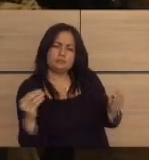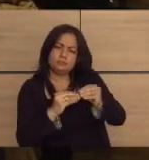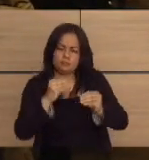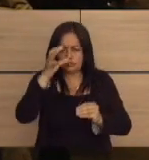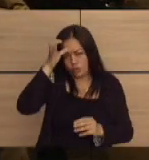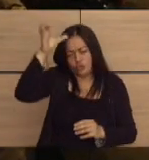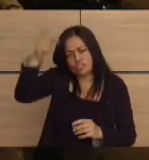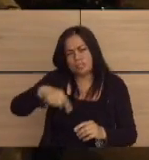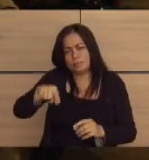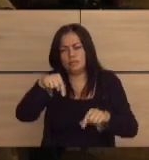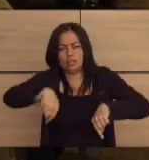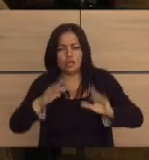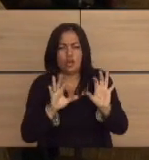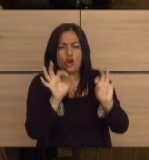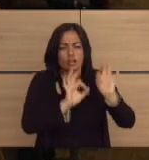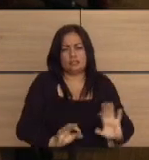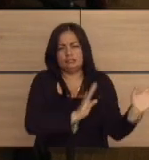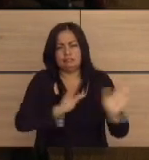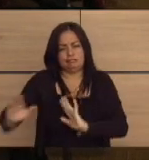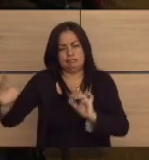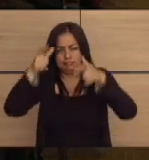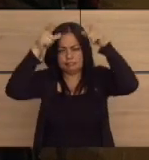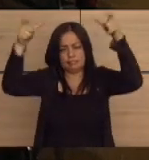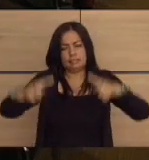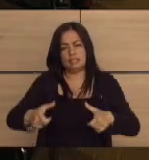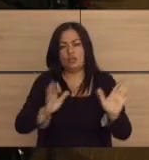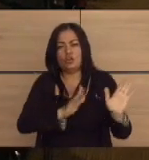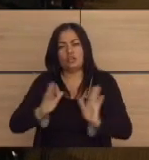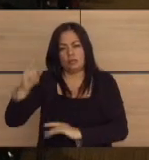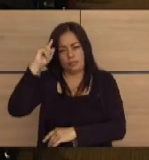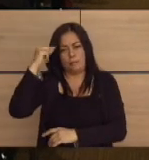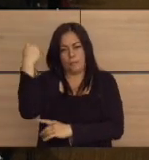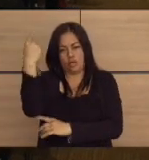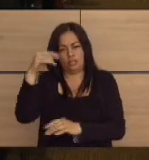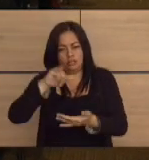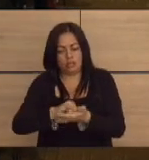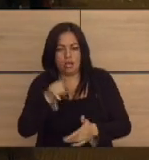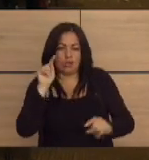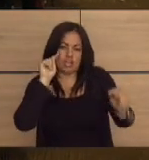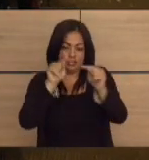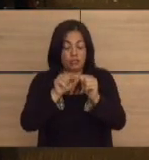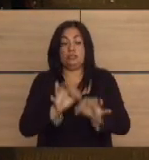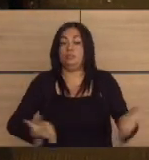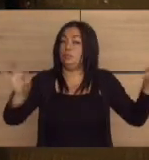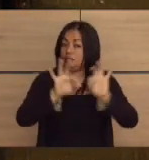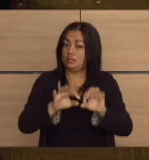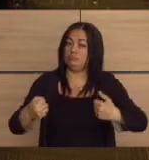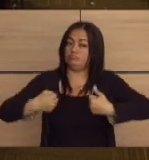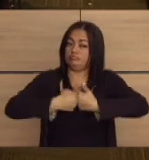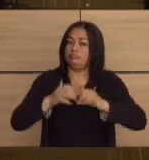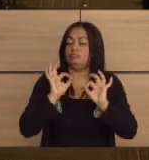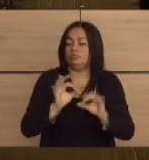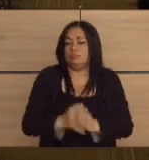venido organizando al Estado y al orden político, será clave en este propósito. Requerimos de una enseñanza que proporcione a los